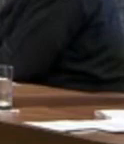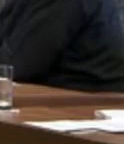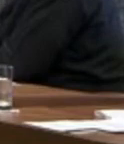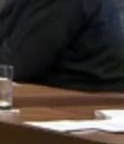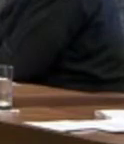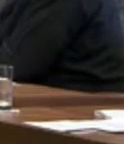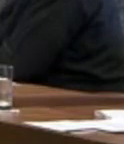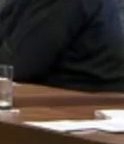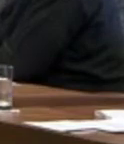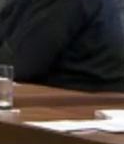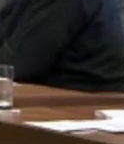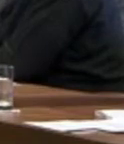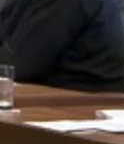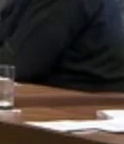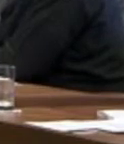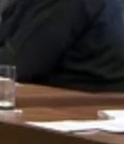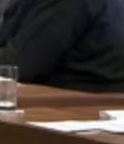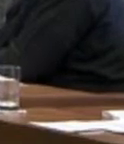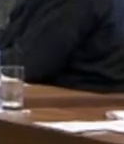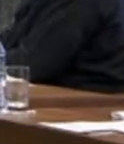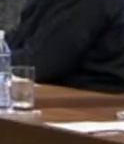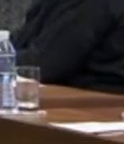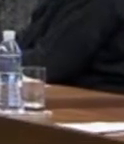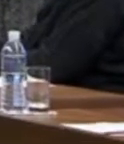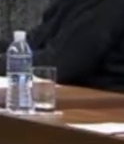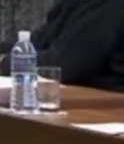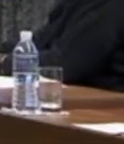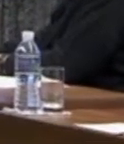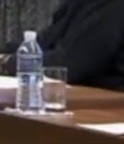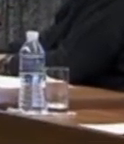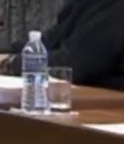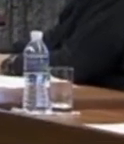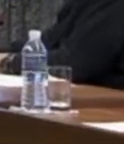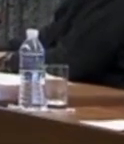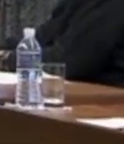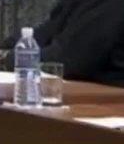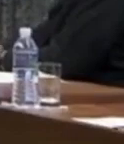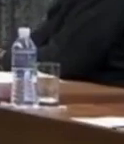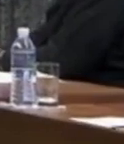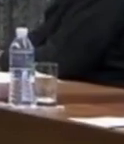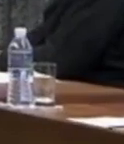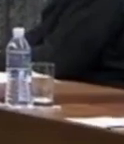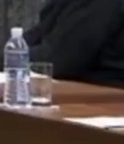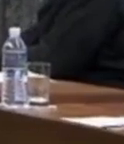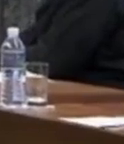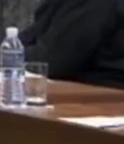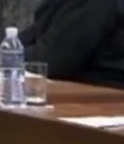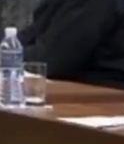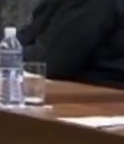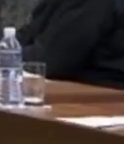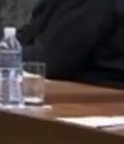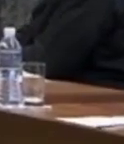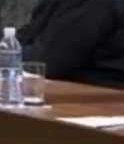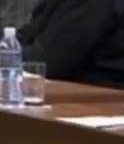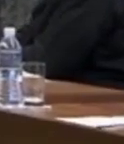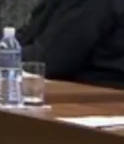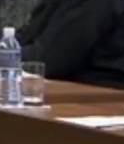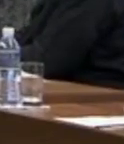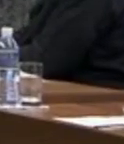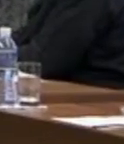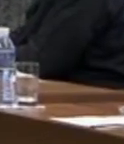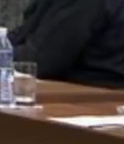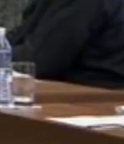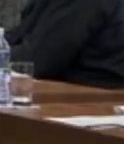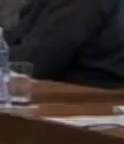no se preocupa por la situación de las Américas? ¿Cuáles son los pronunciamientos de la OEA con relación a la situación de las Américas?